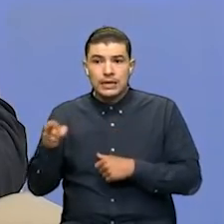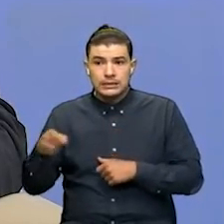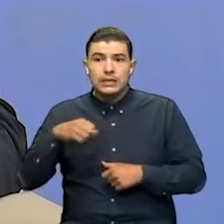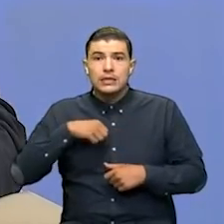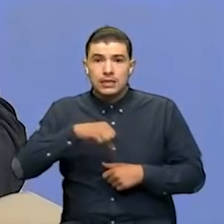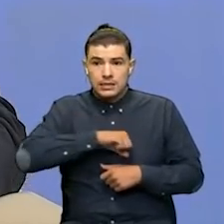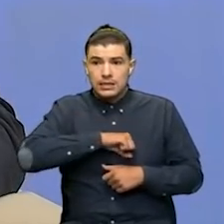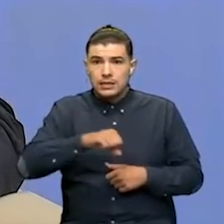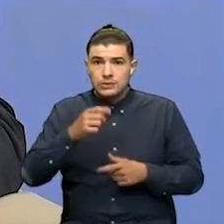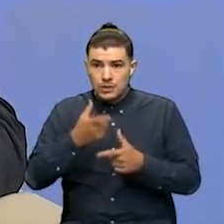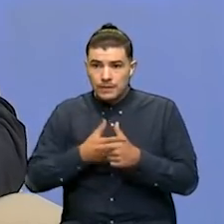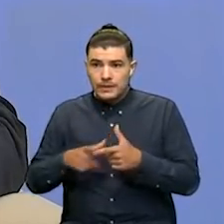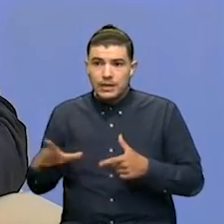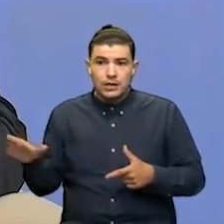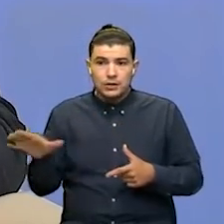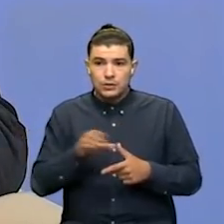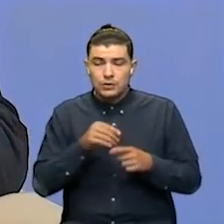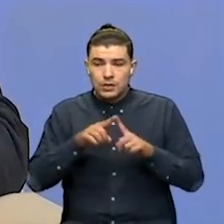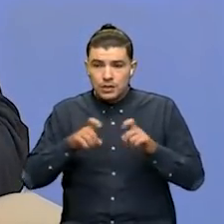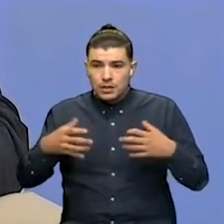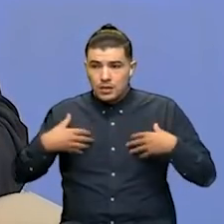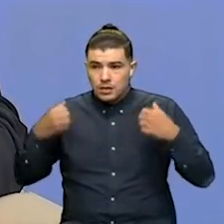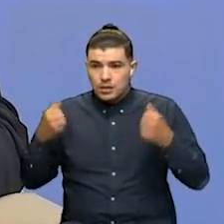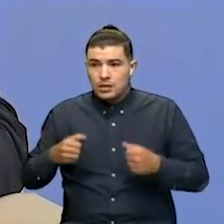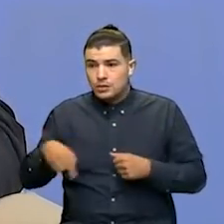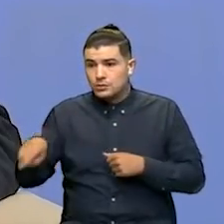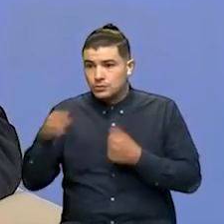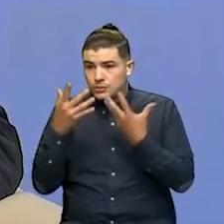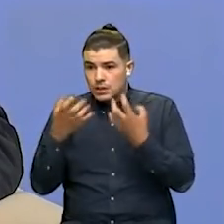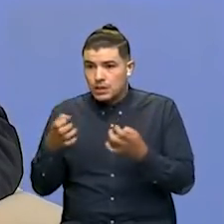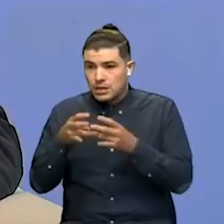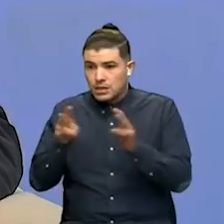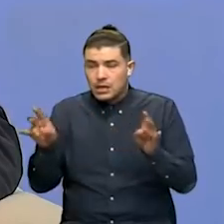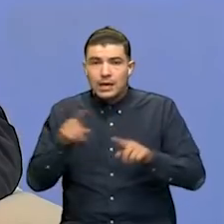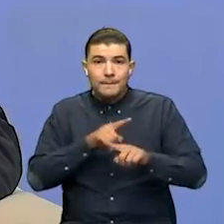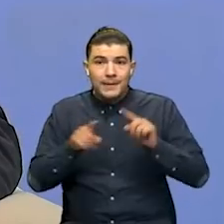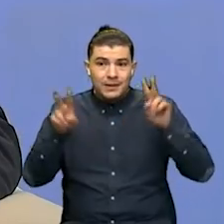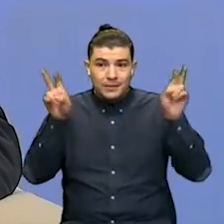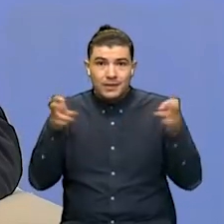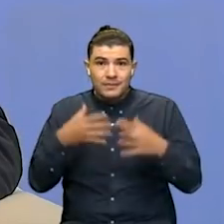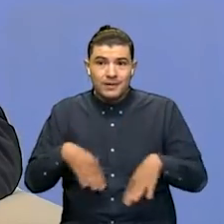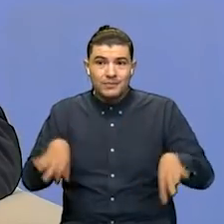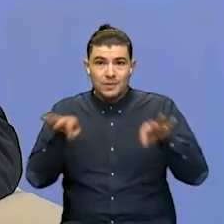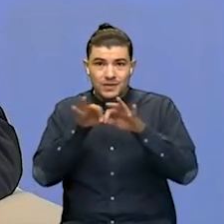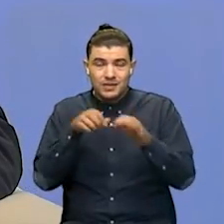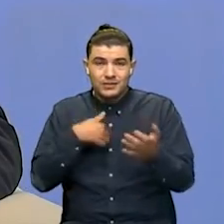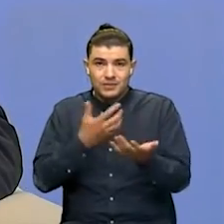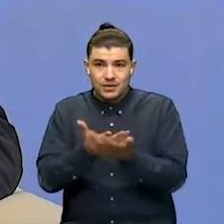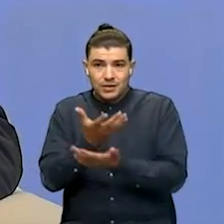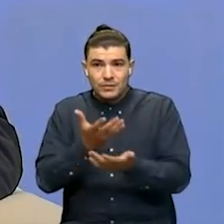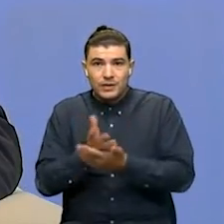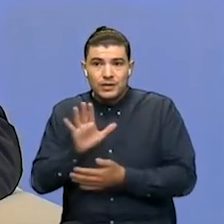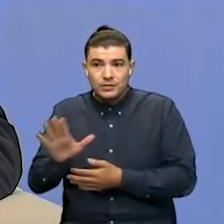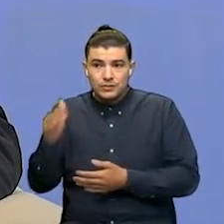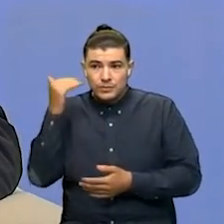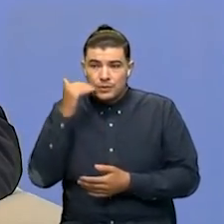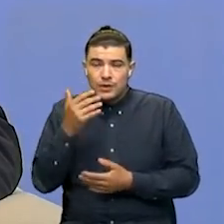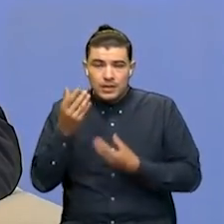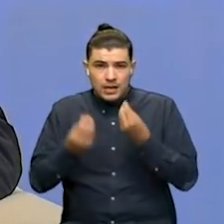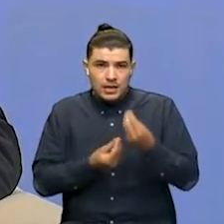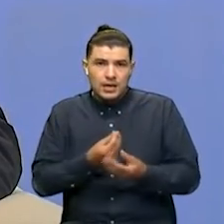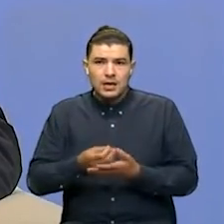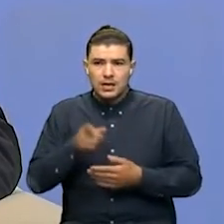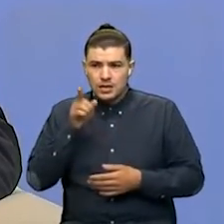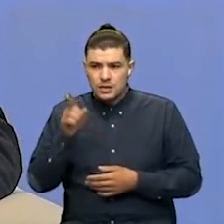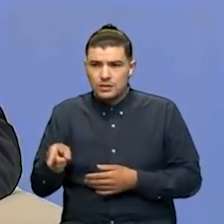mitad de todos los bienes en dado caso que se quieran separar y demás. ¿Qué es lo importante y la recomendación que le hago yo a ella? Es